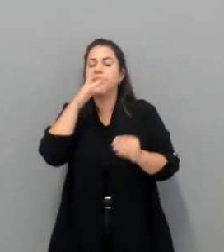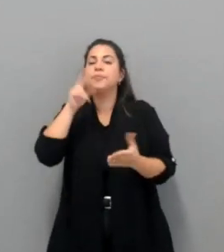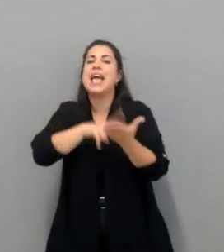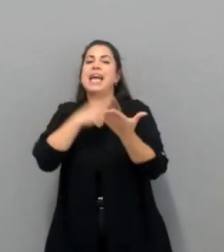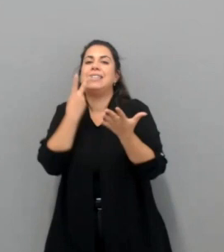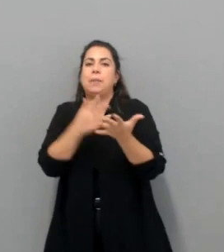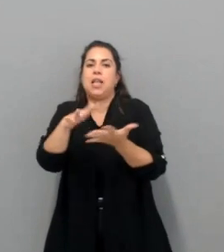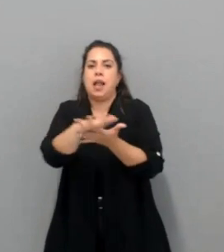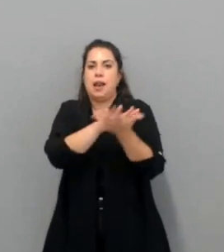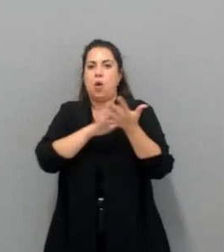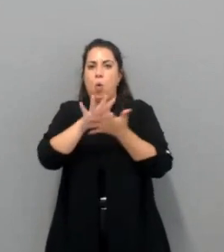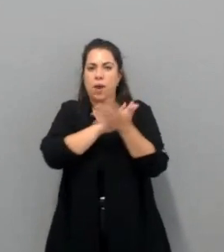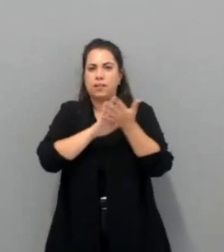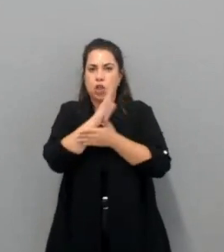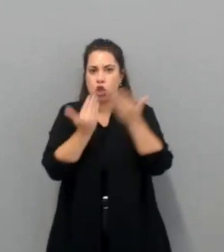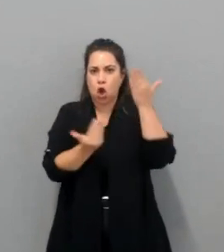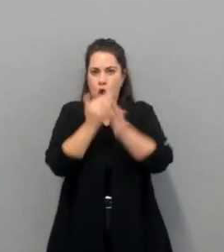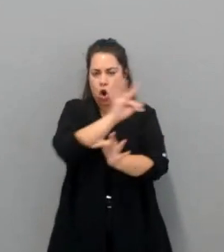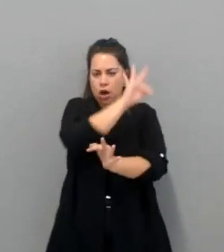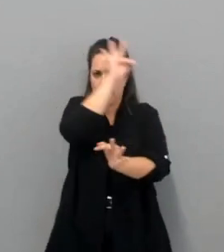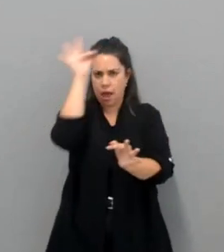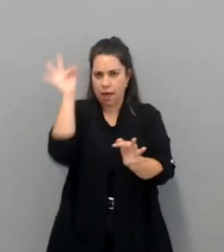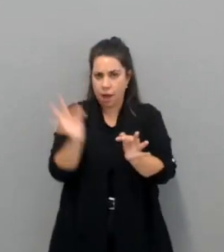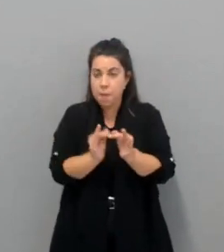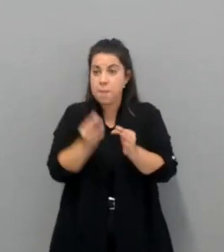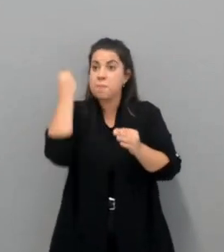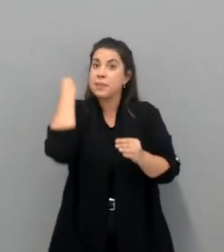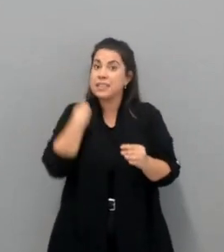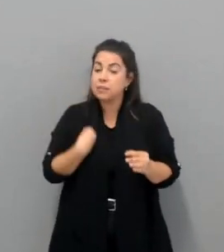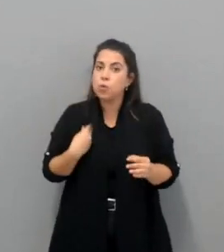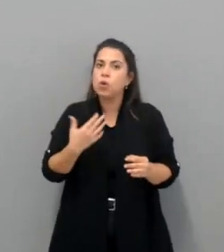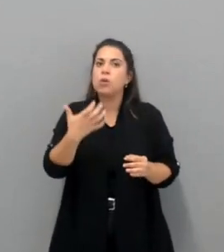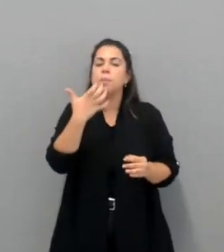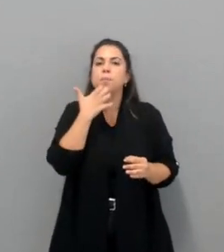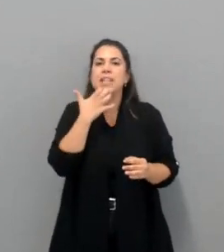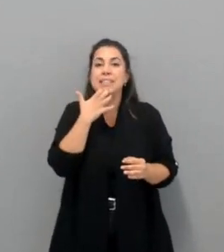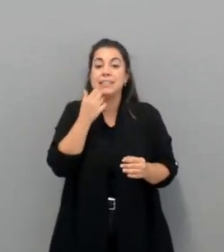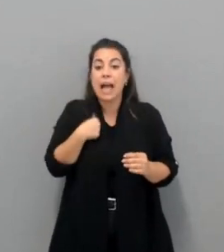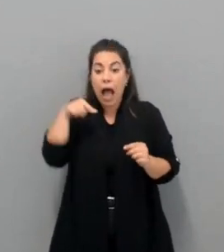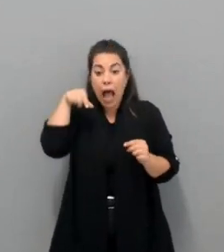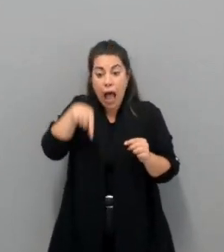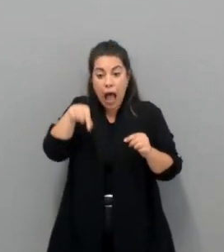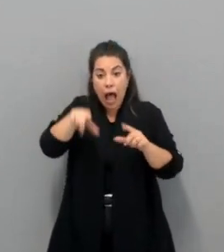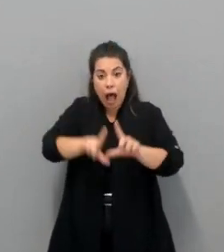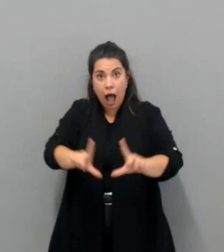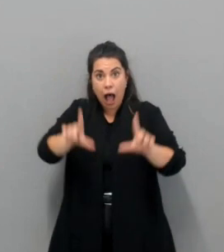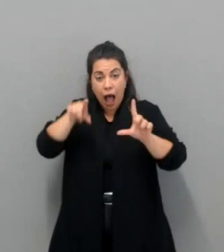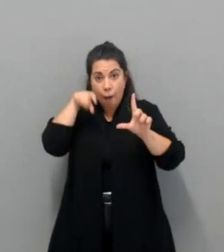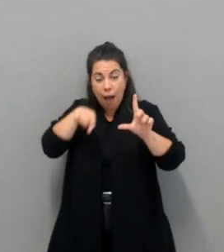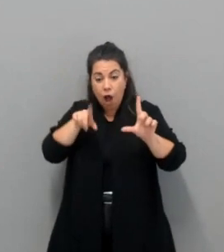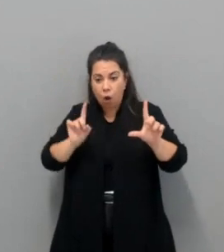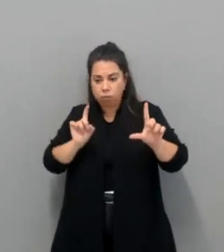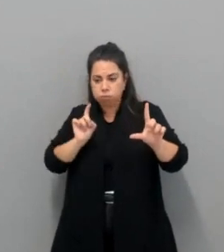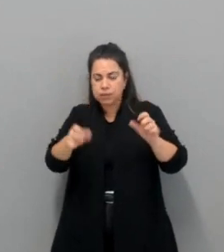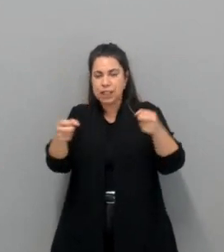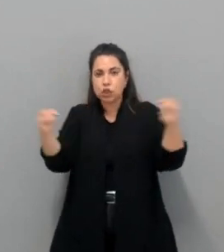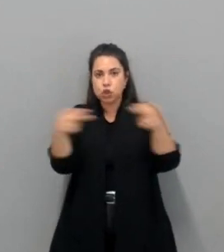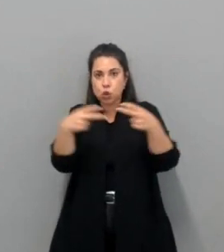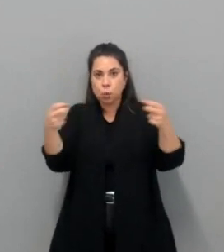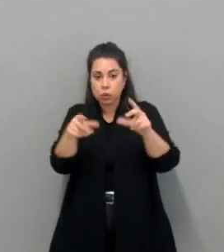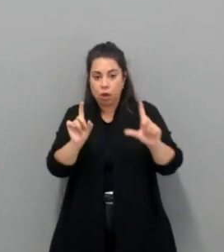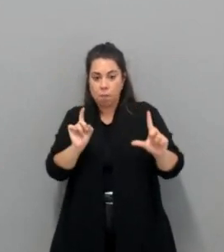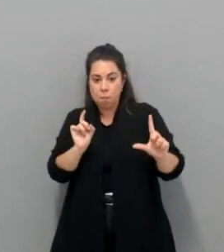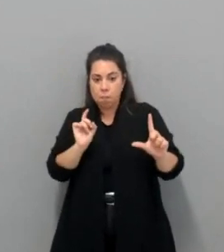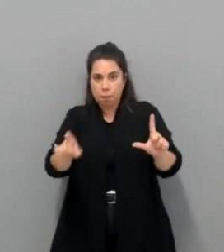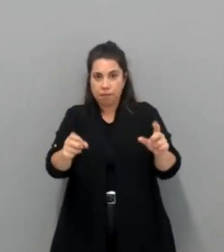signos durante toda la jornada. Asimismo, si pincháis abajo en subtitulados, en más, le